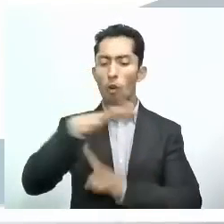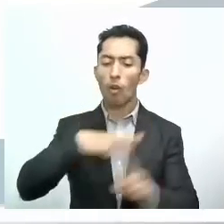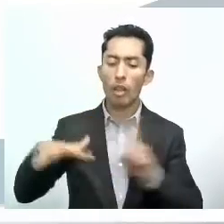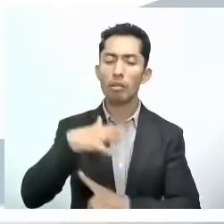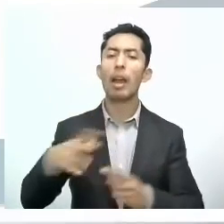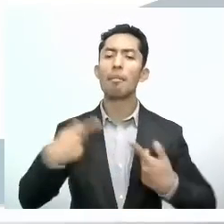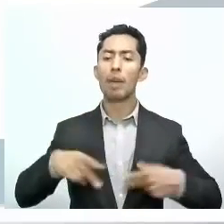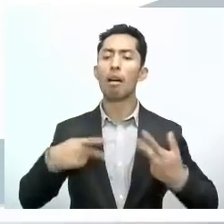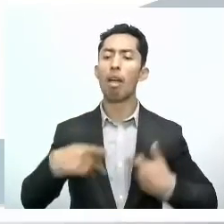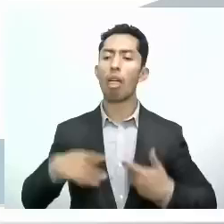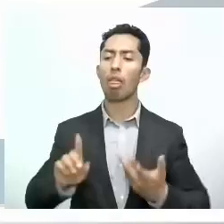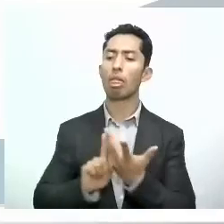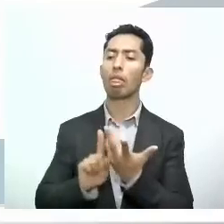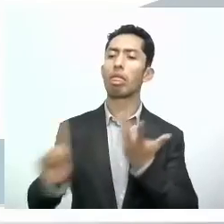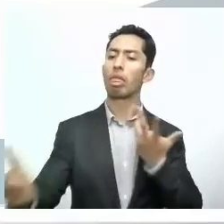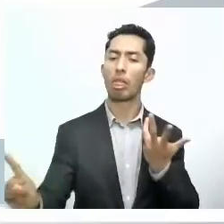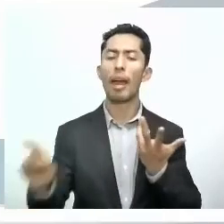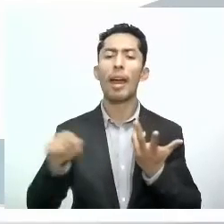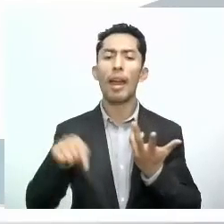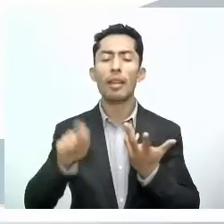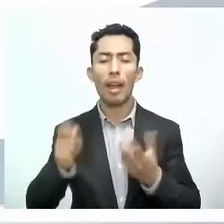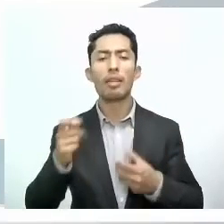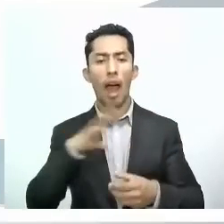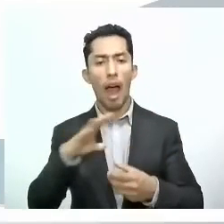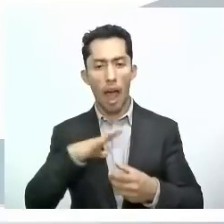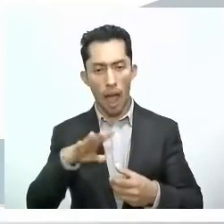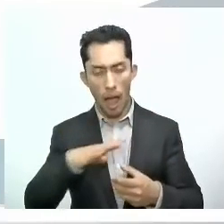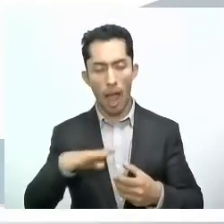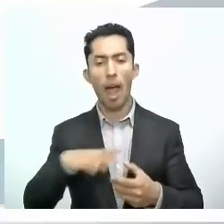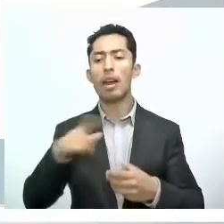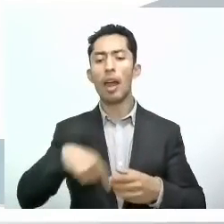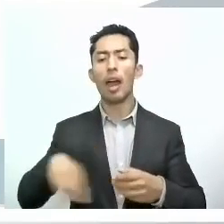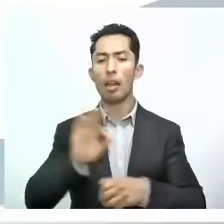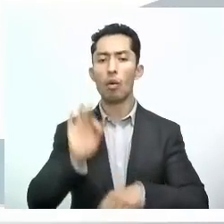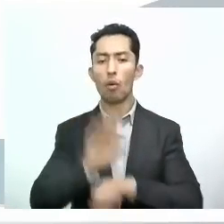lo que ha vulnerado y que no son grupos vulnerables.